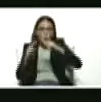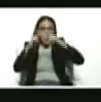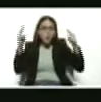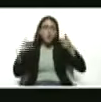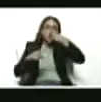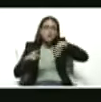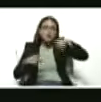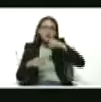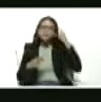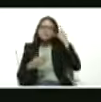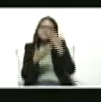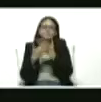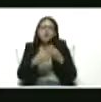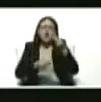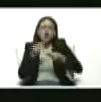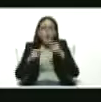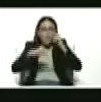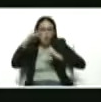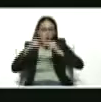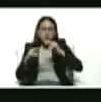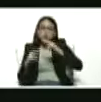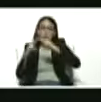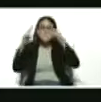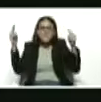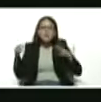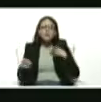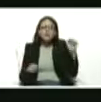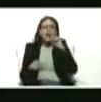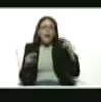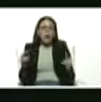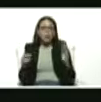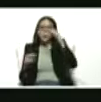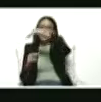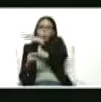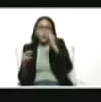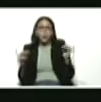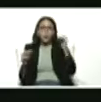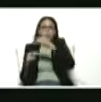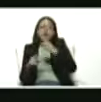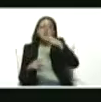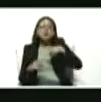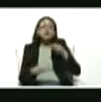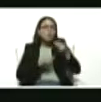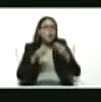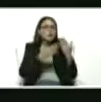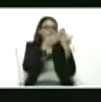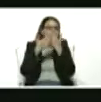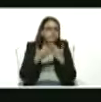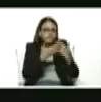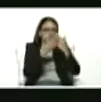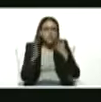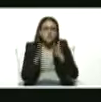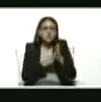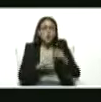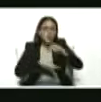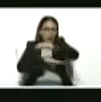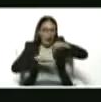empezamos a estudiarlo, ya el equipo de ingenieros y expertos está estudiándolo y yo creo que